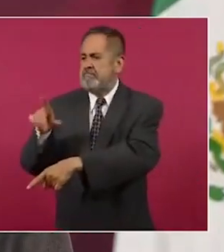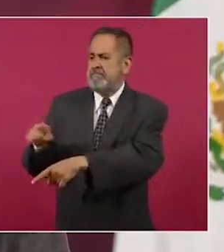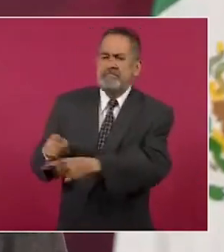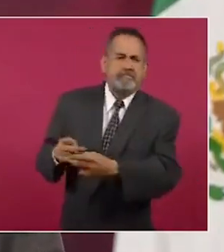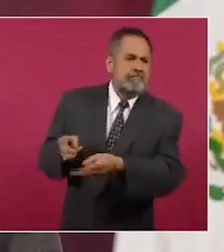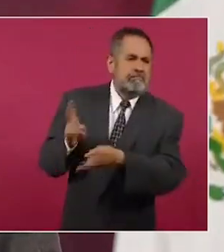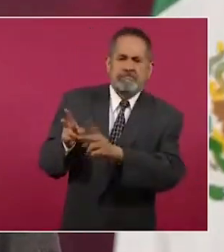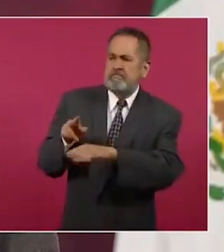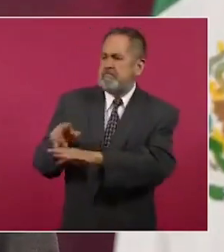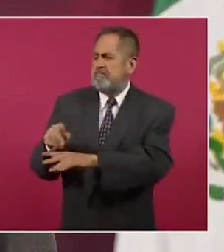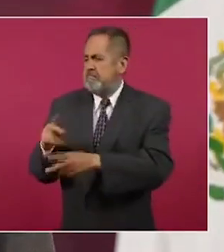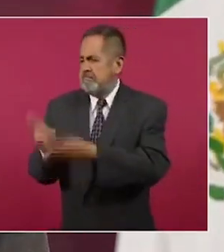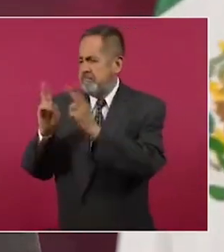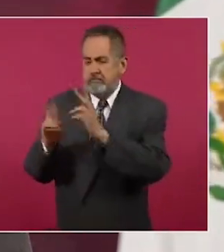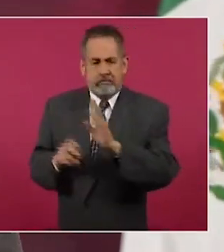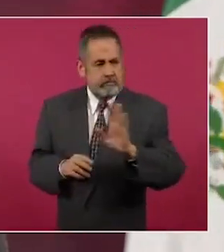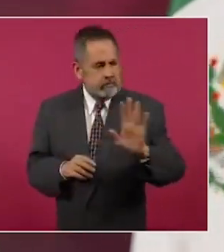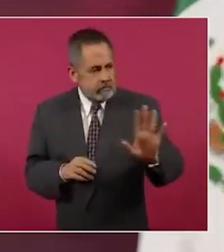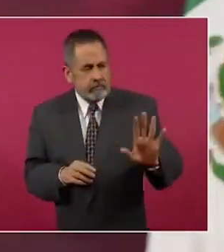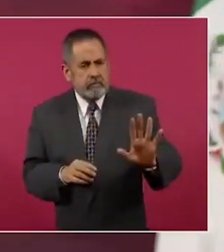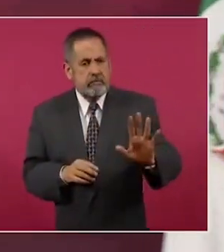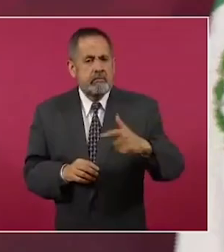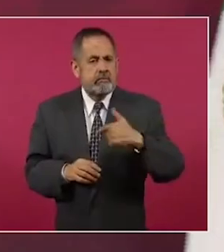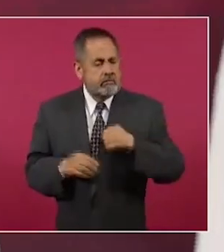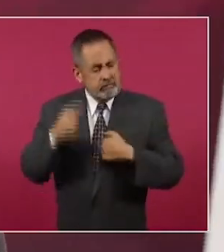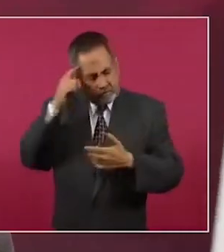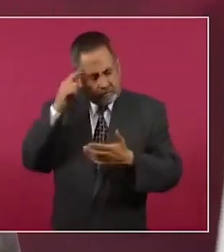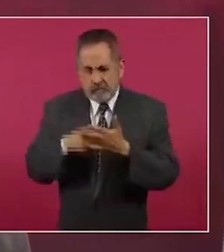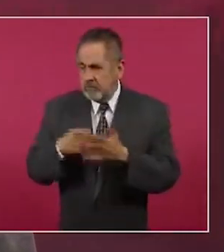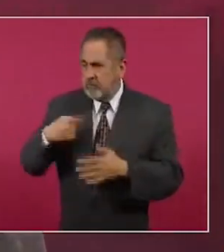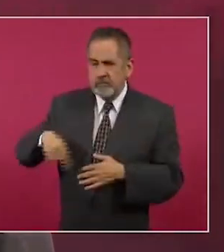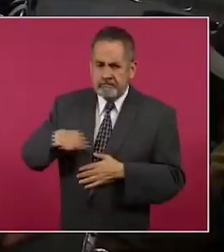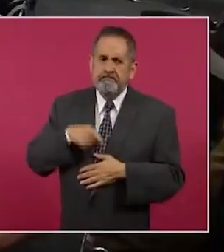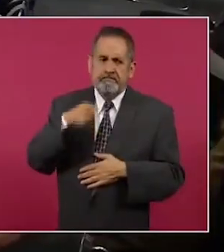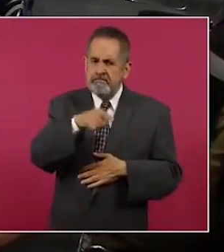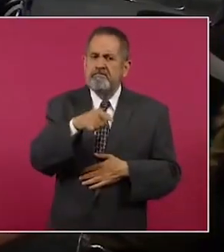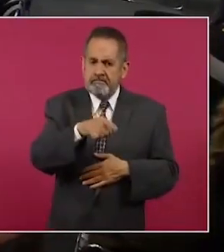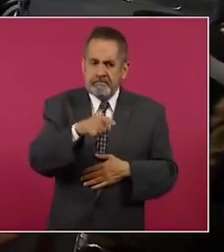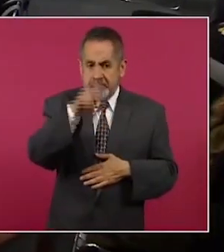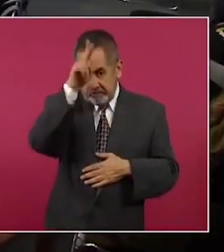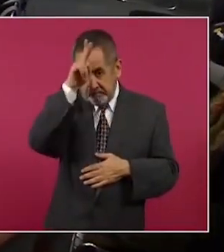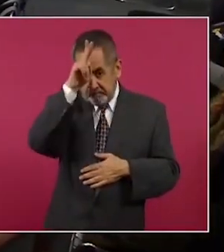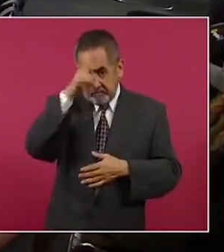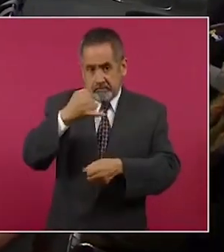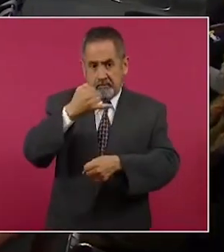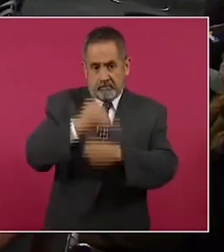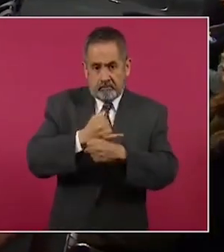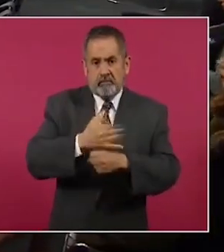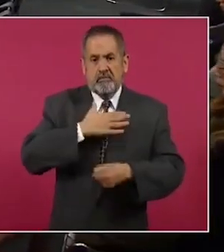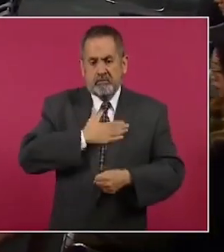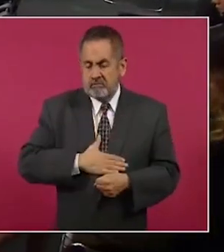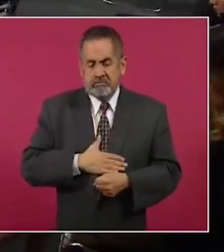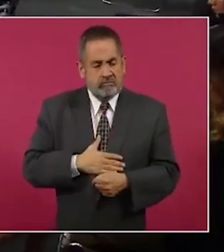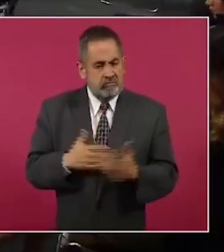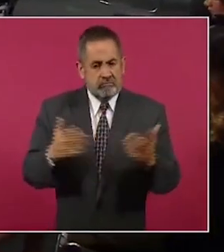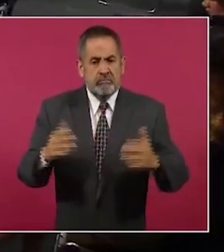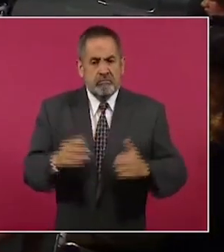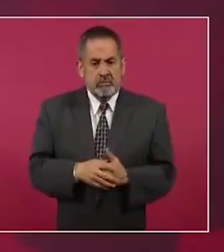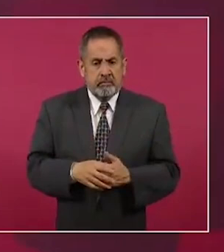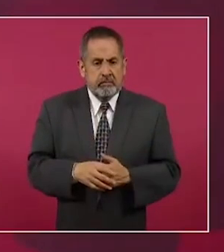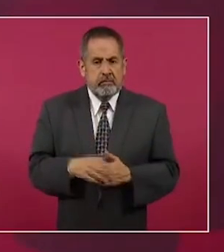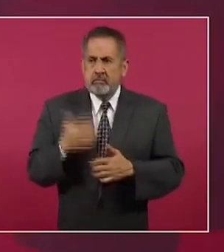tema, pero consideramos que se cometió una gran injusticia